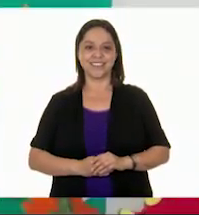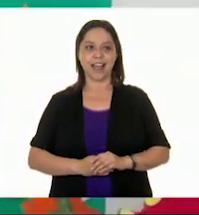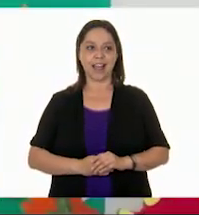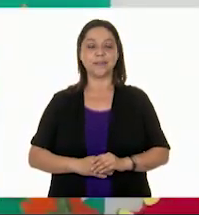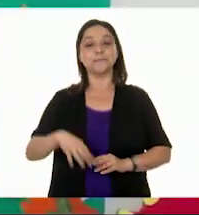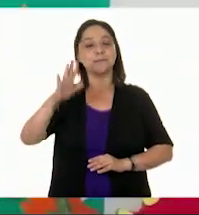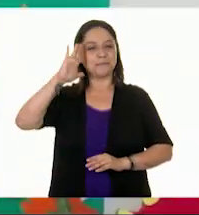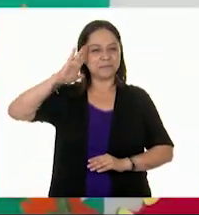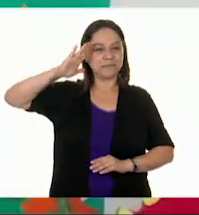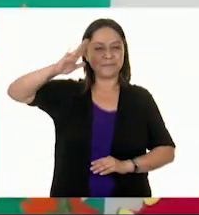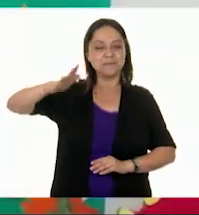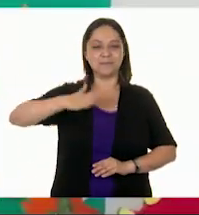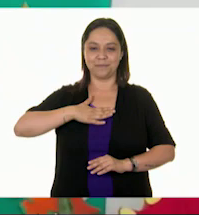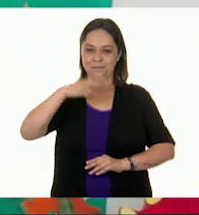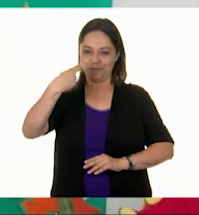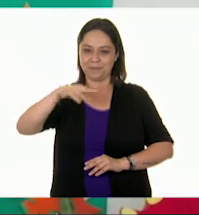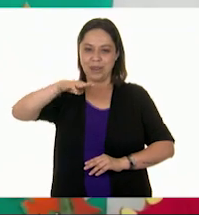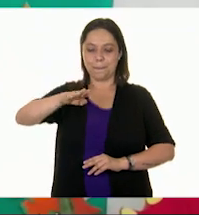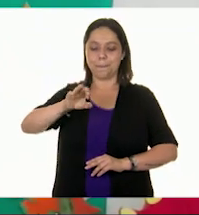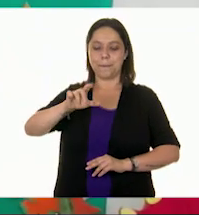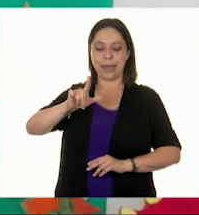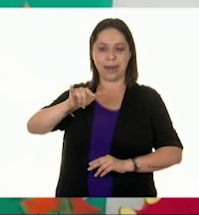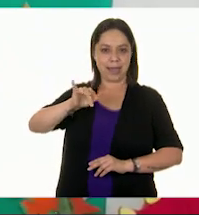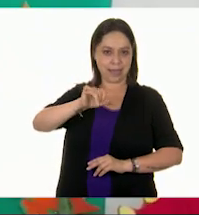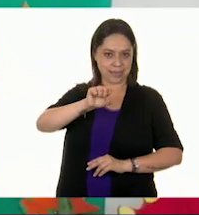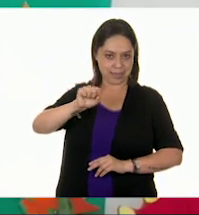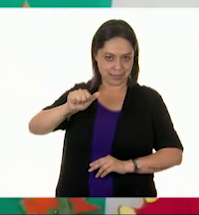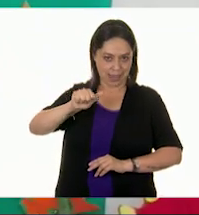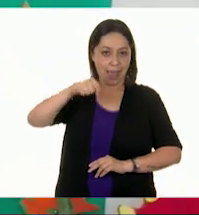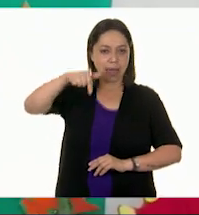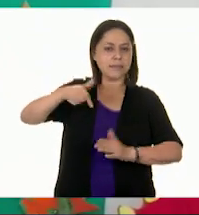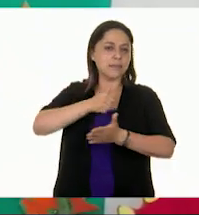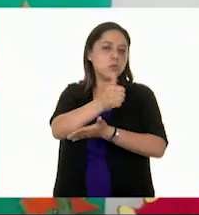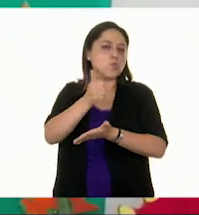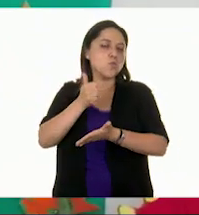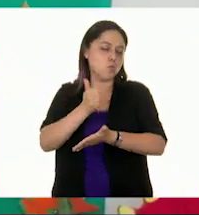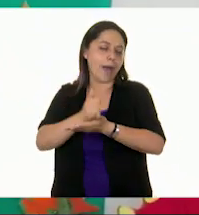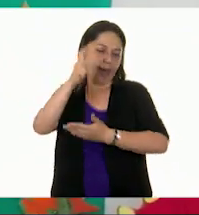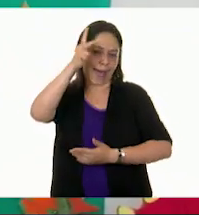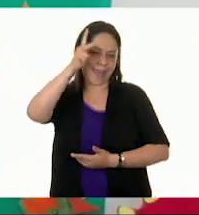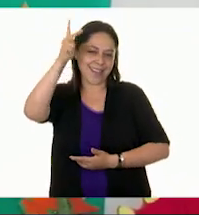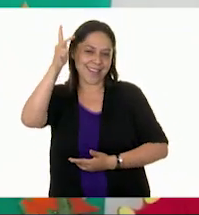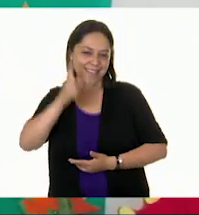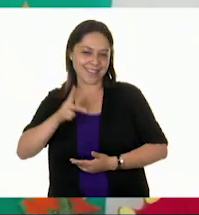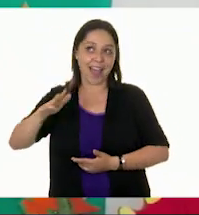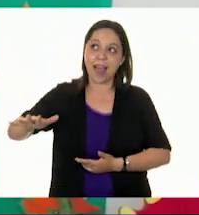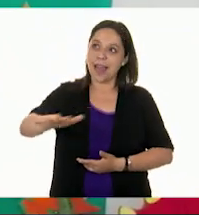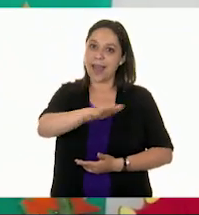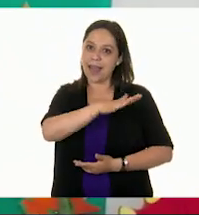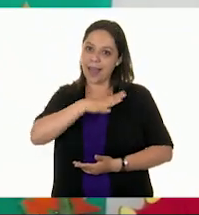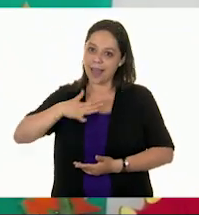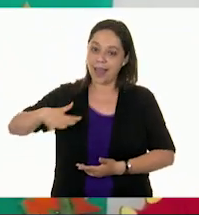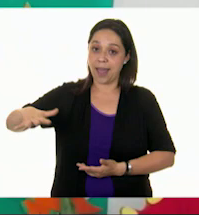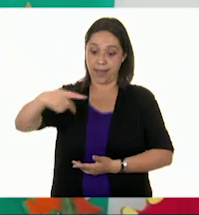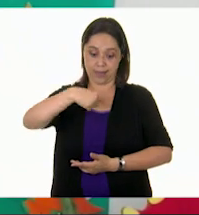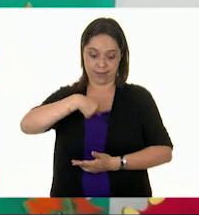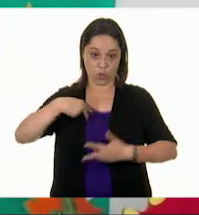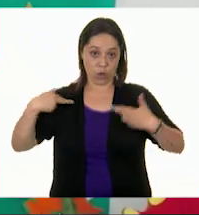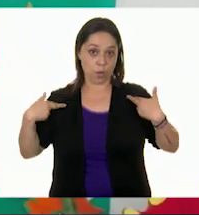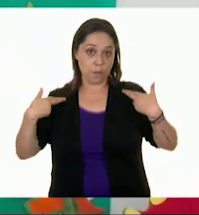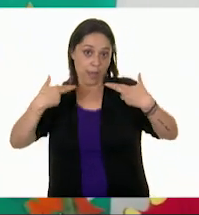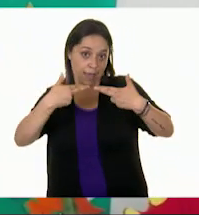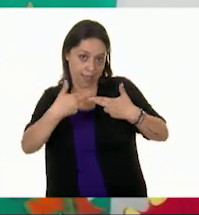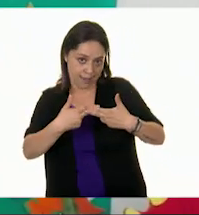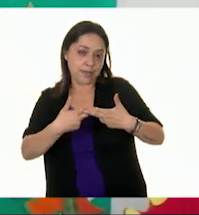Hola, ¿qué tal? Mi nombre es Melisa Ortiz y los saludo desde la ciudad de Pachuca, lugar donde laboro como docente de un centro